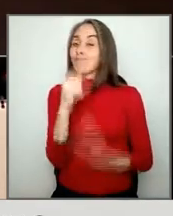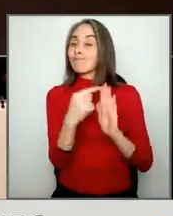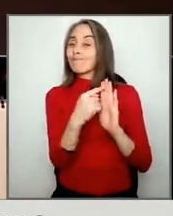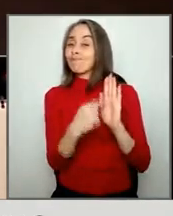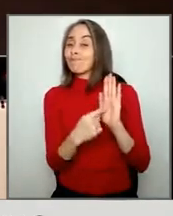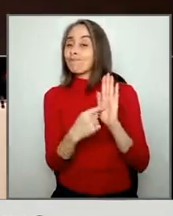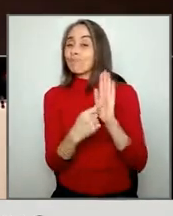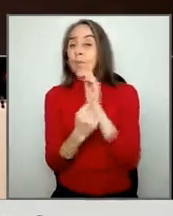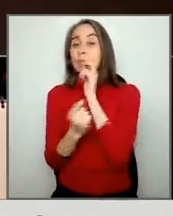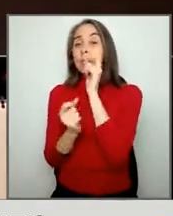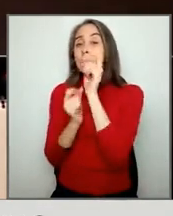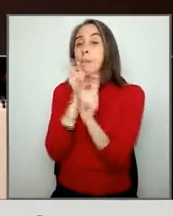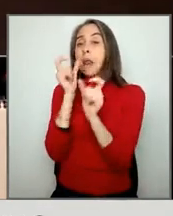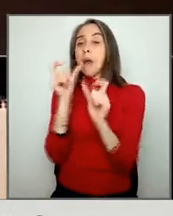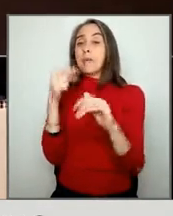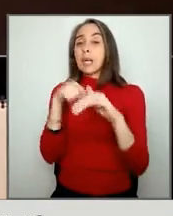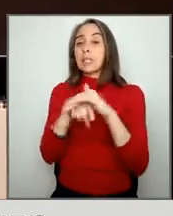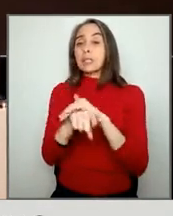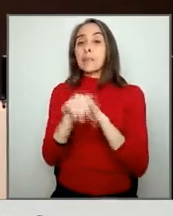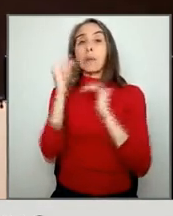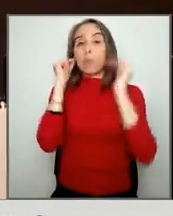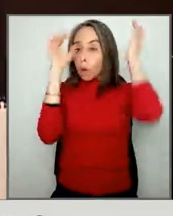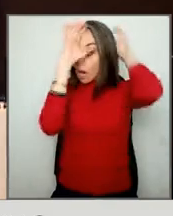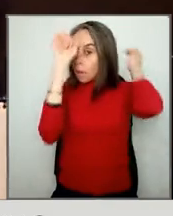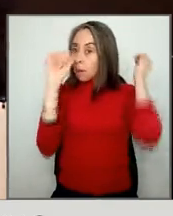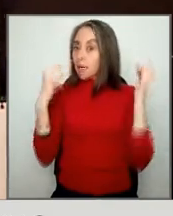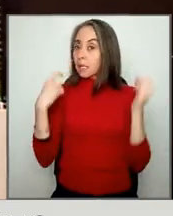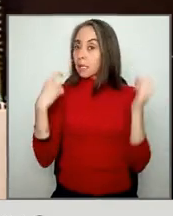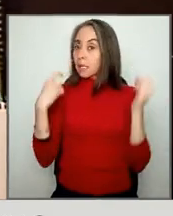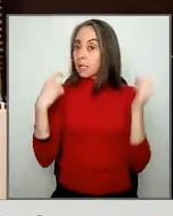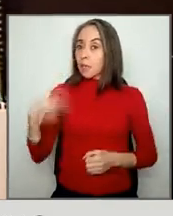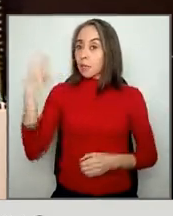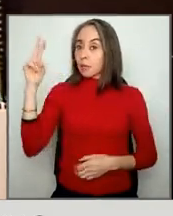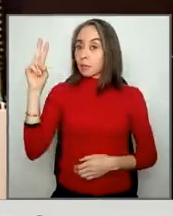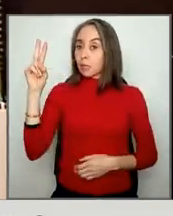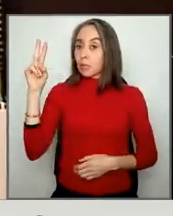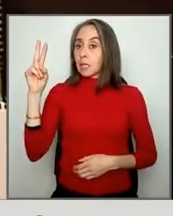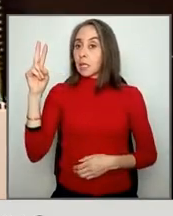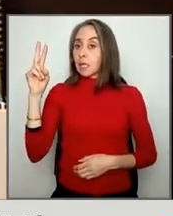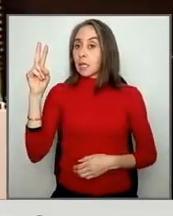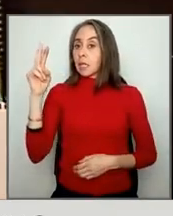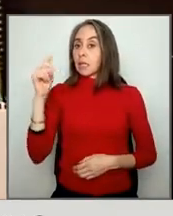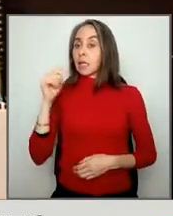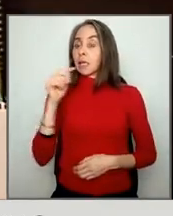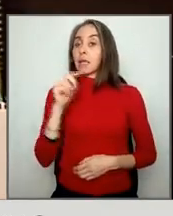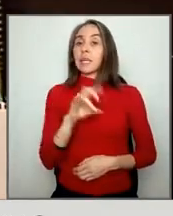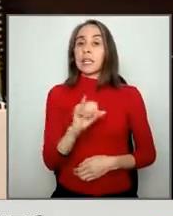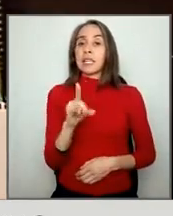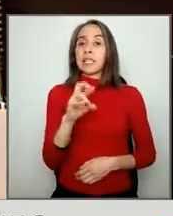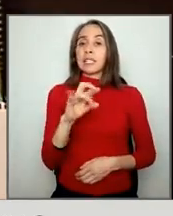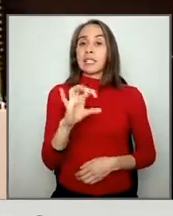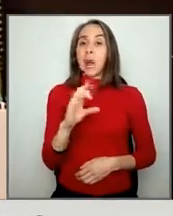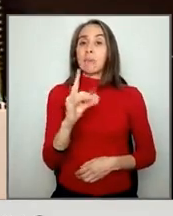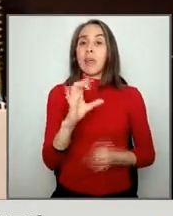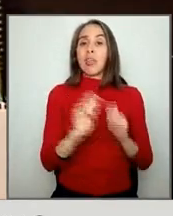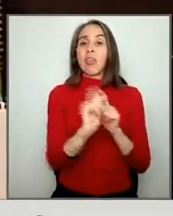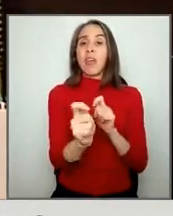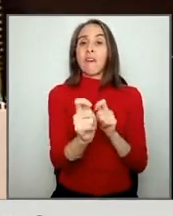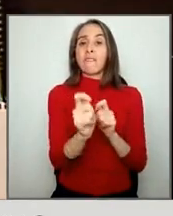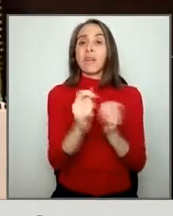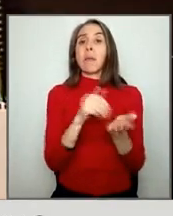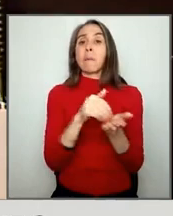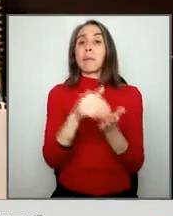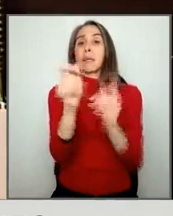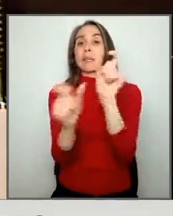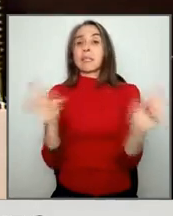injerencistas de la embajadora de Estados Unidos de América en relación a la con la deuda que tienen las isapres con miles de chilenos y chilenas como consecuencia de